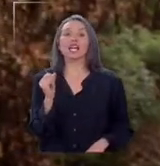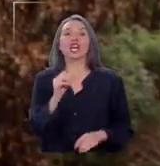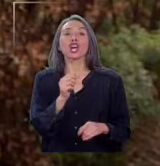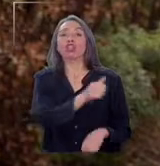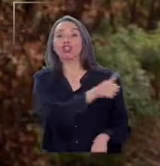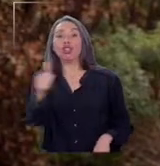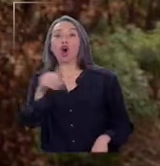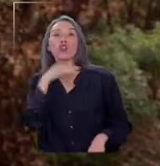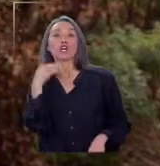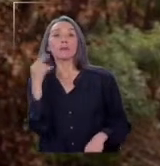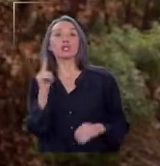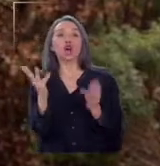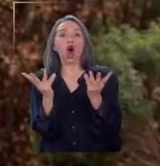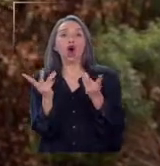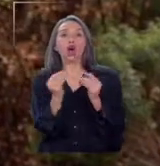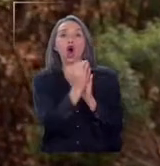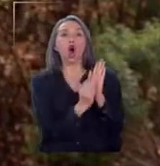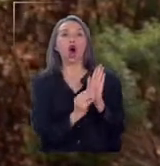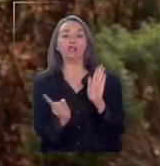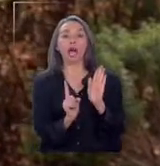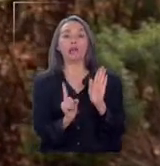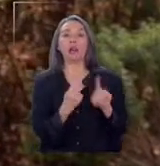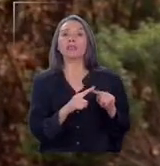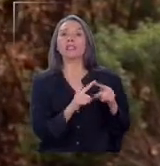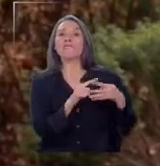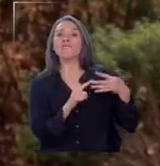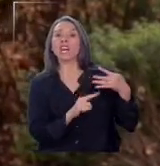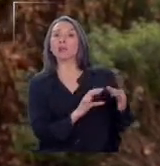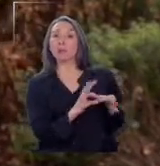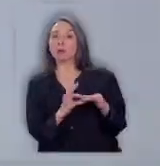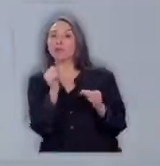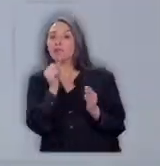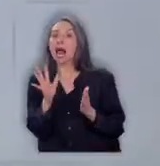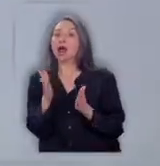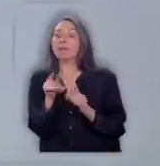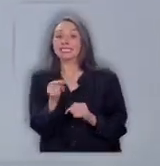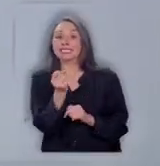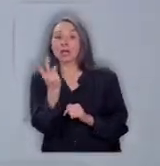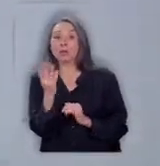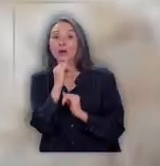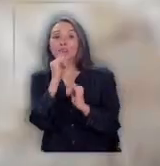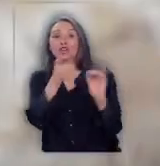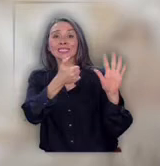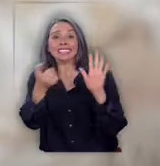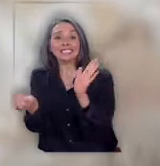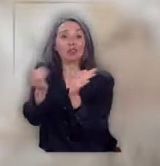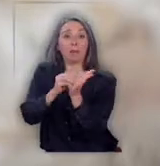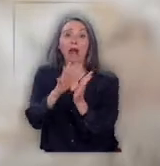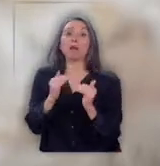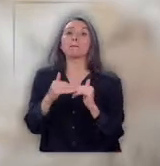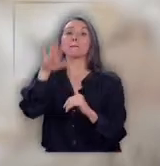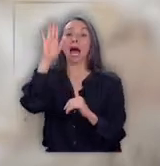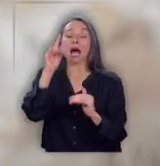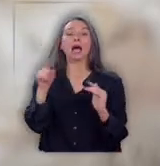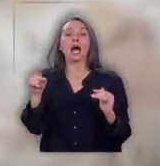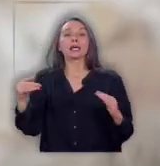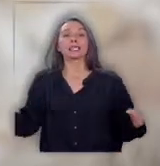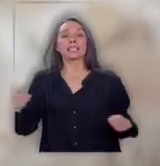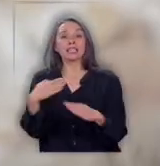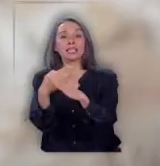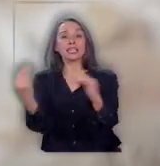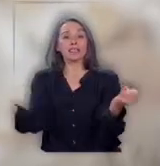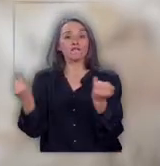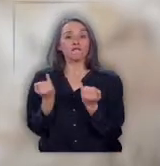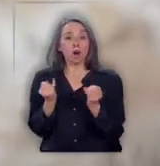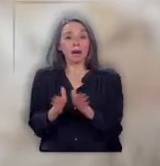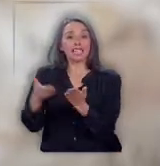los fallecidos por distintas razones Y todavía quizás puede aumentar más metodología que comenzó a cruzar los datos del registro